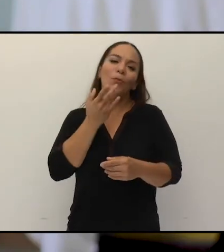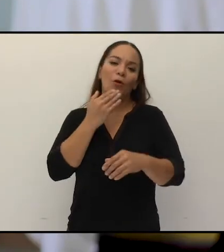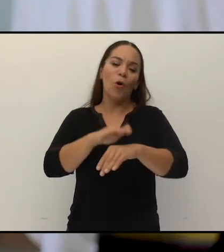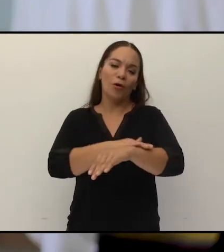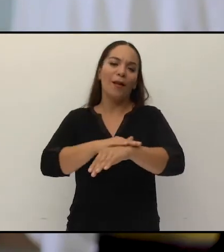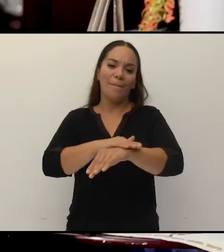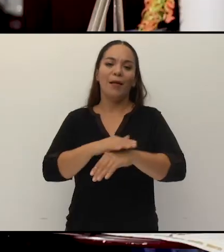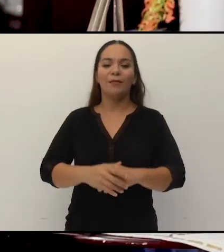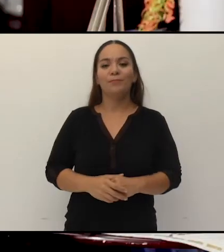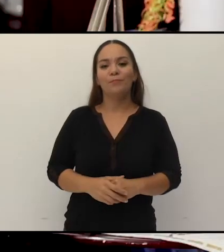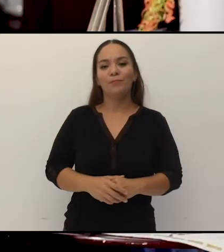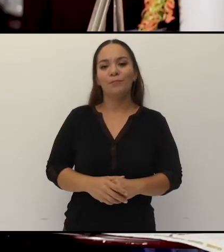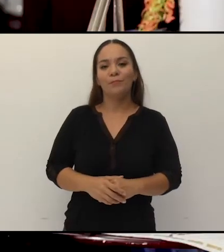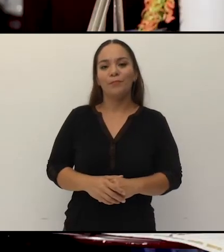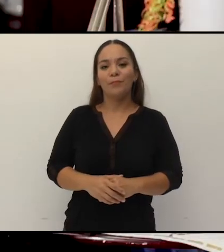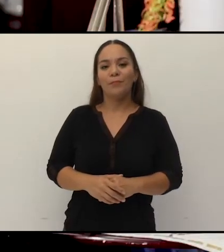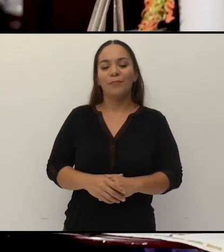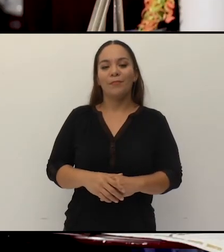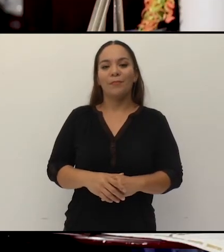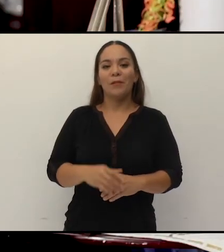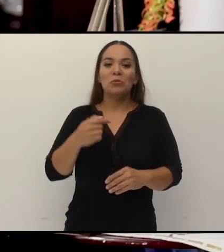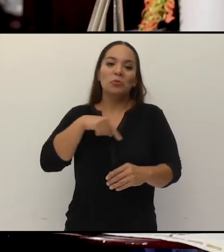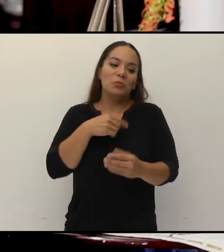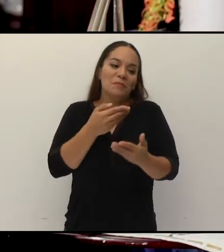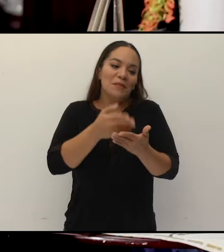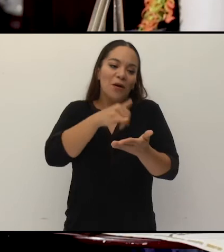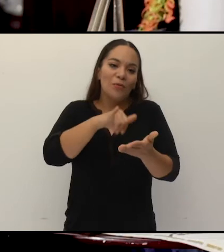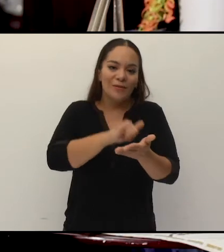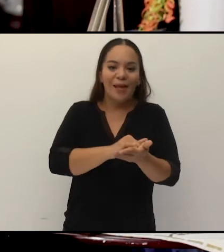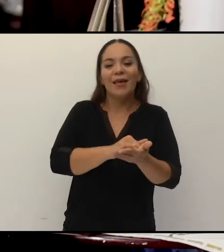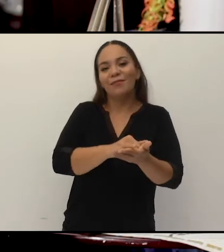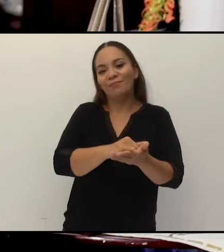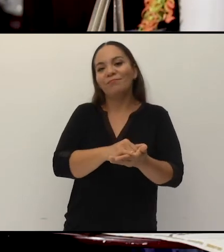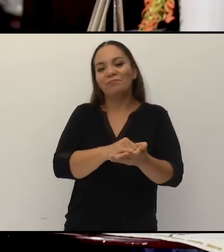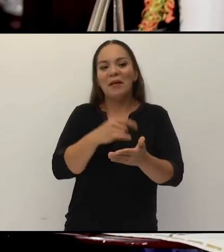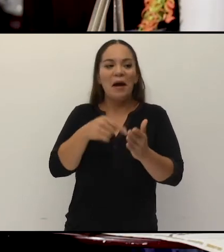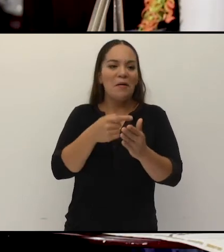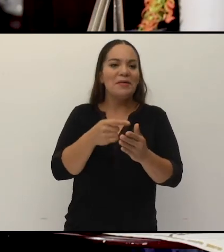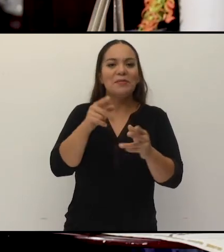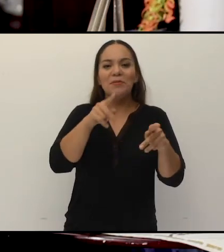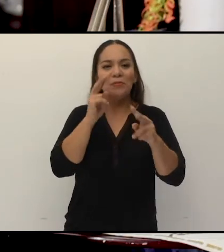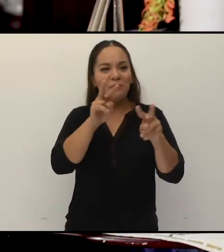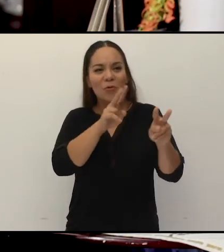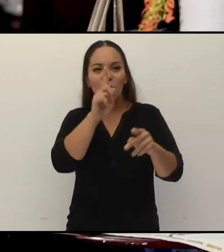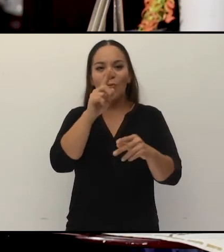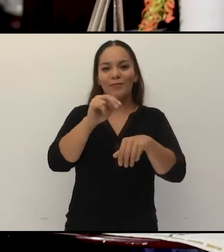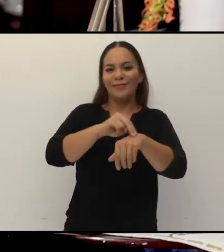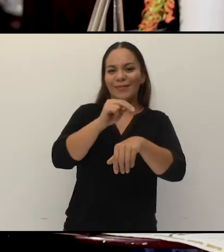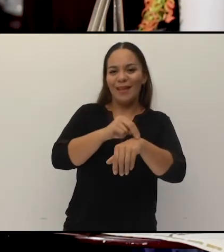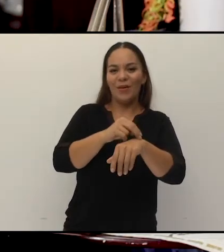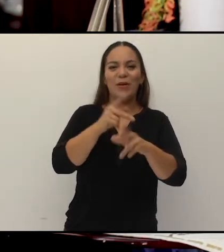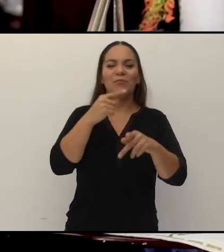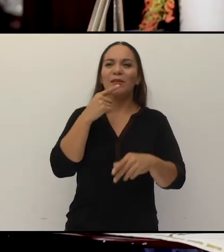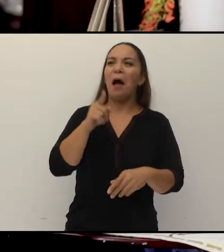color de la piel. Uno, pues, digamos en San José, cosillas que usted conoce, ¿verdad? Que a veces veían un negro pasar, que eran tan